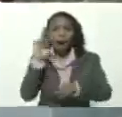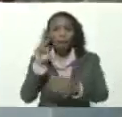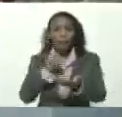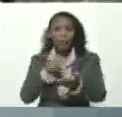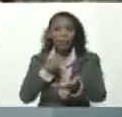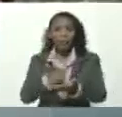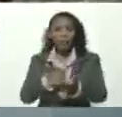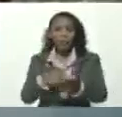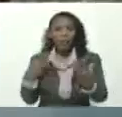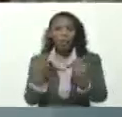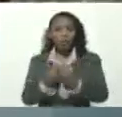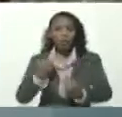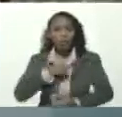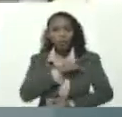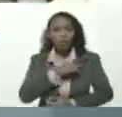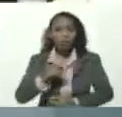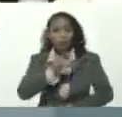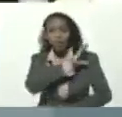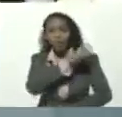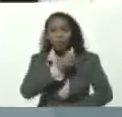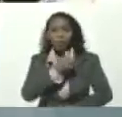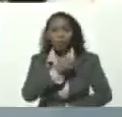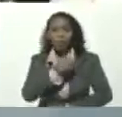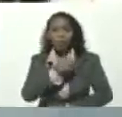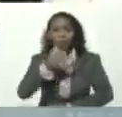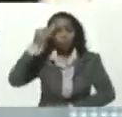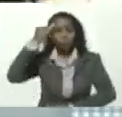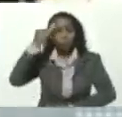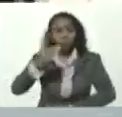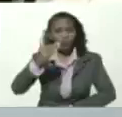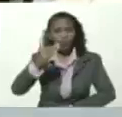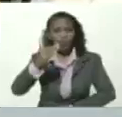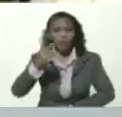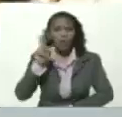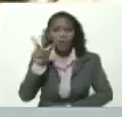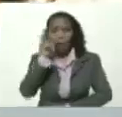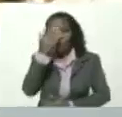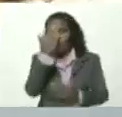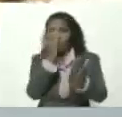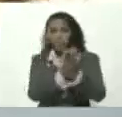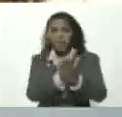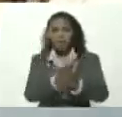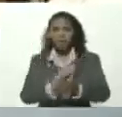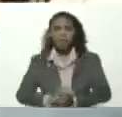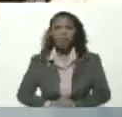nosotros el director general, el capitán Avena, que está al frente